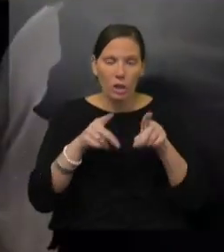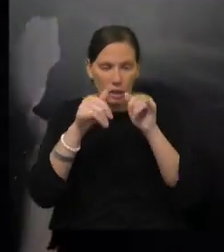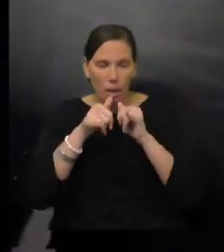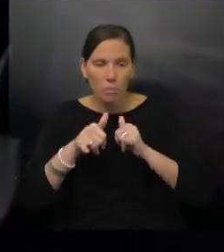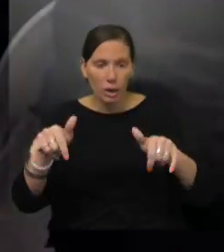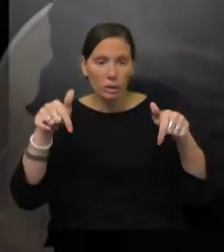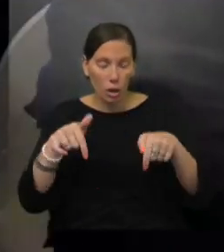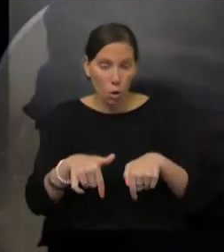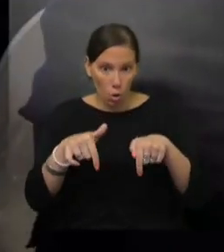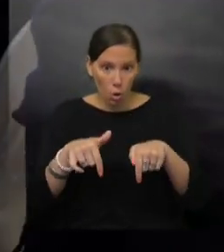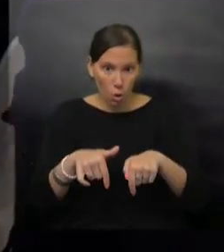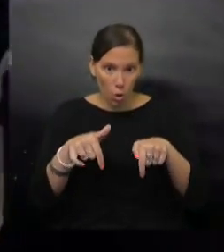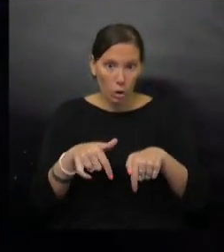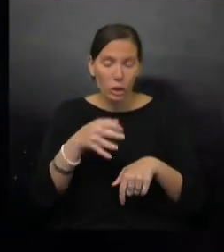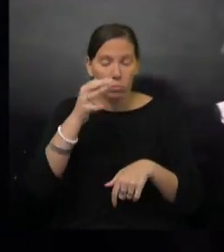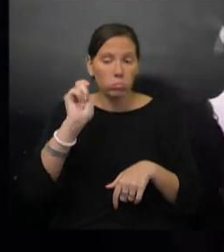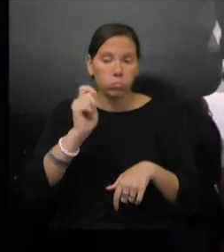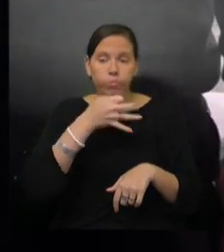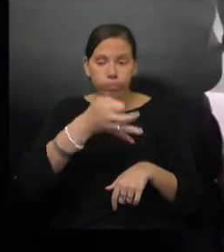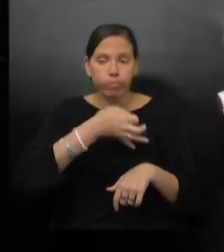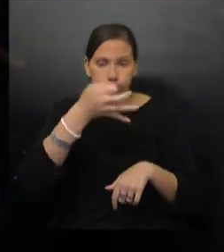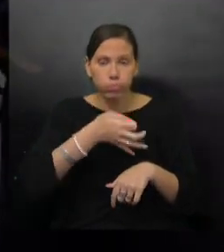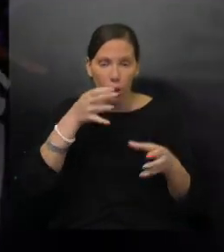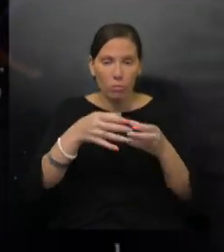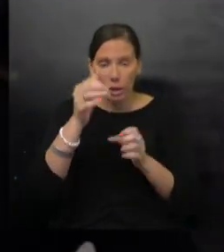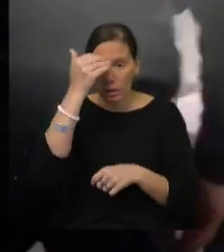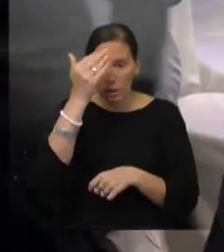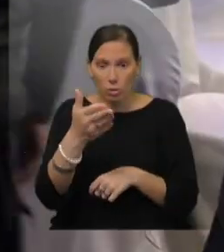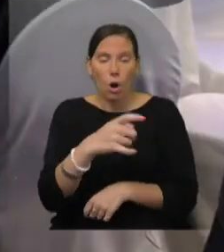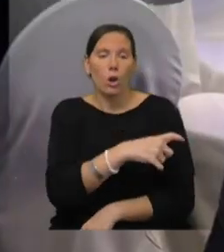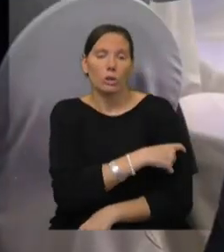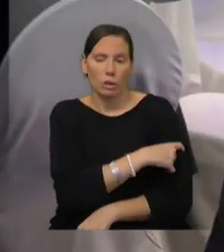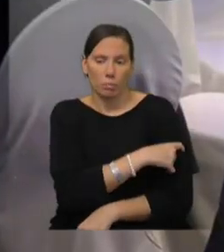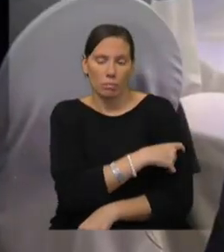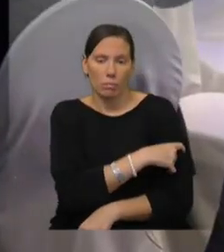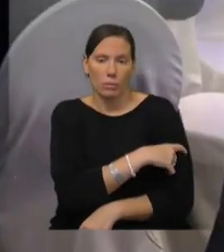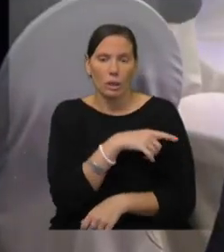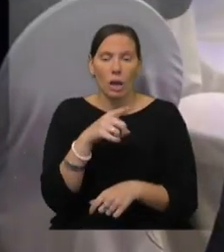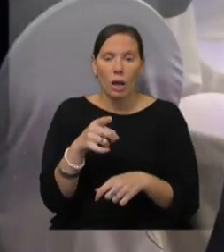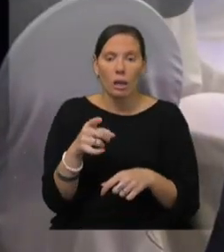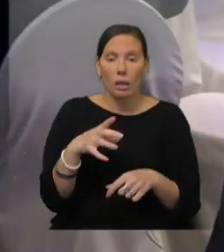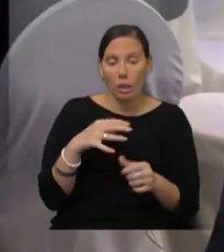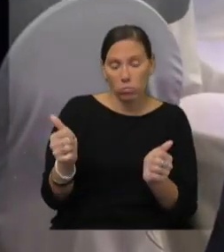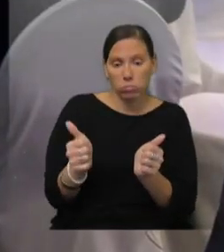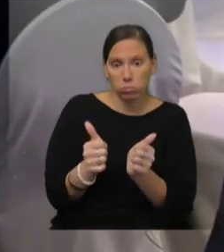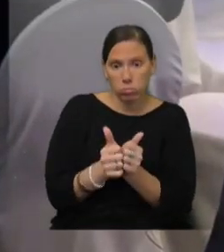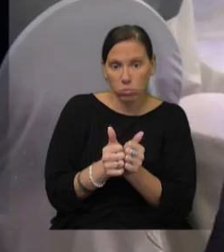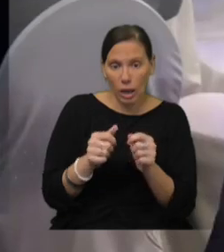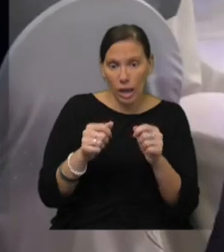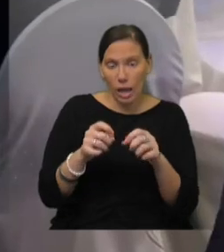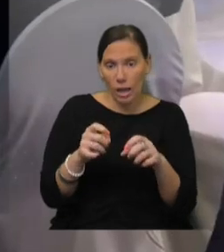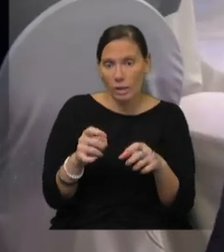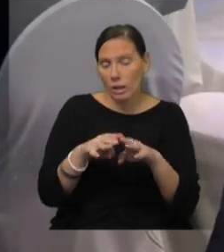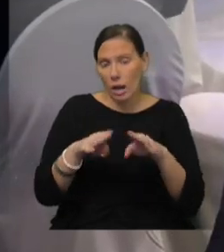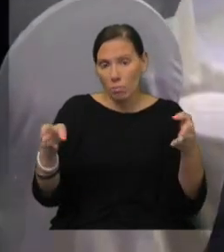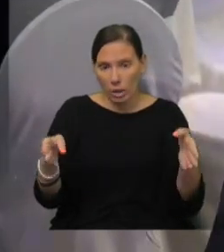hoy en este caso tiene como expositor al candidato Al del frente amplio yamandu orsi or se encuentra acompañado en la mesa con su compañera